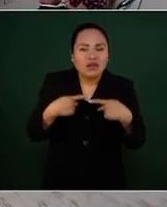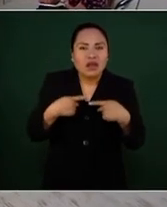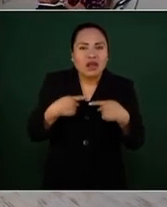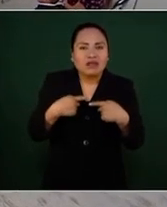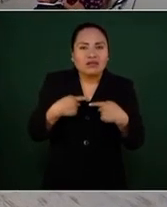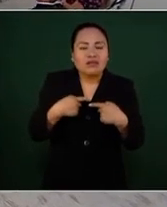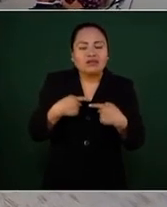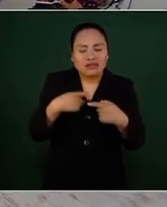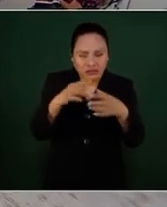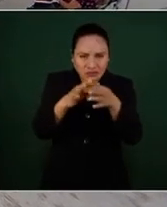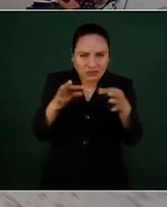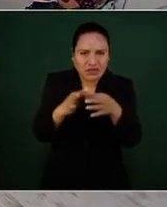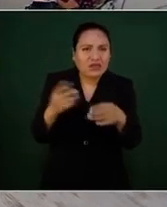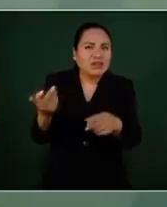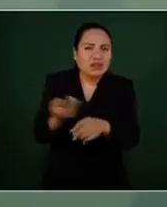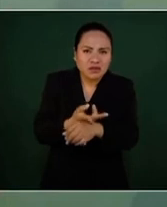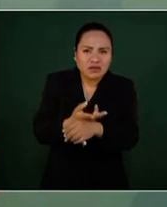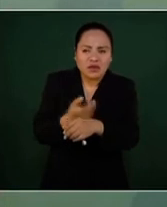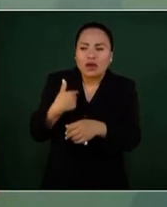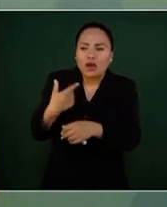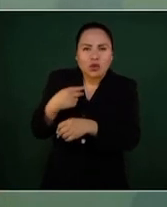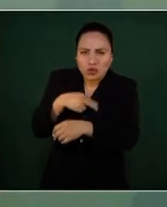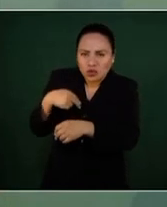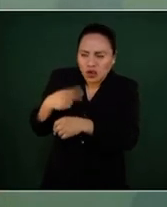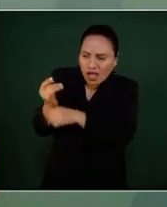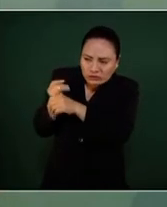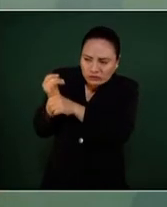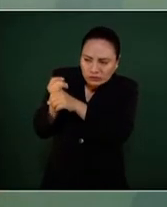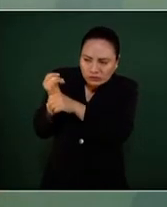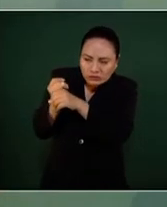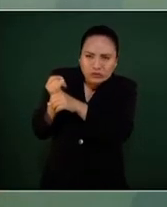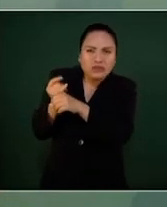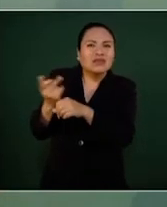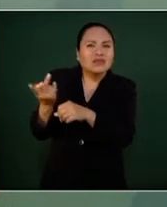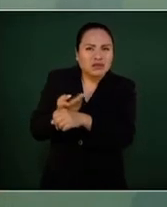lo que ha venido sucediendo con la investigación.